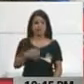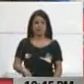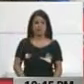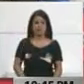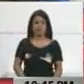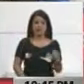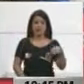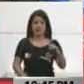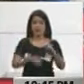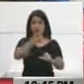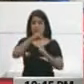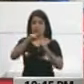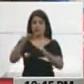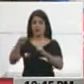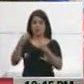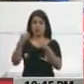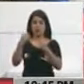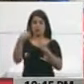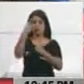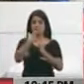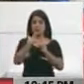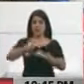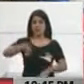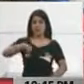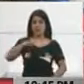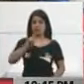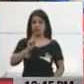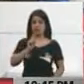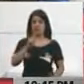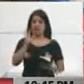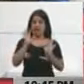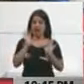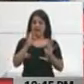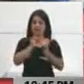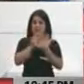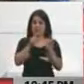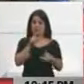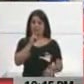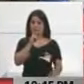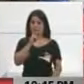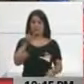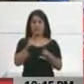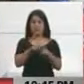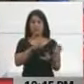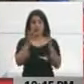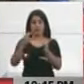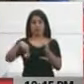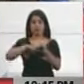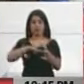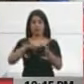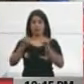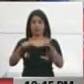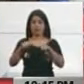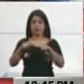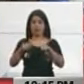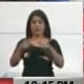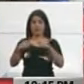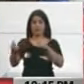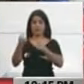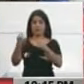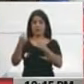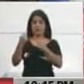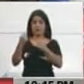Asesinarlos moralmente. ¿Cómo les ha costado un poquito más? ¿Cómo han tratado de hacer con nosotros? Ah, bueno, al revés. Nos asesinan moralmente y cuando